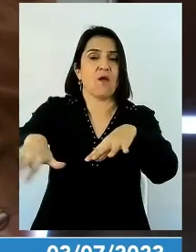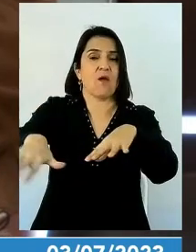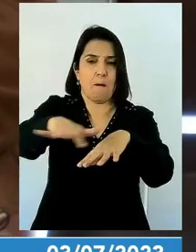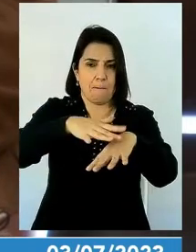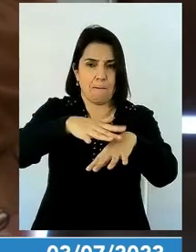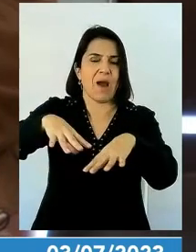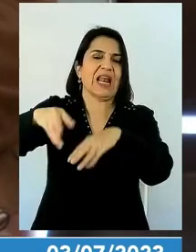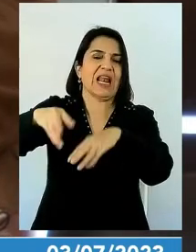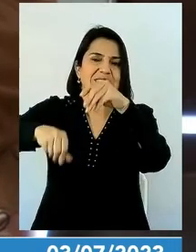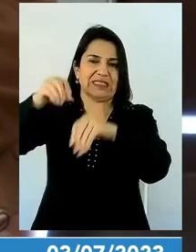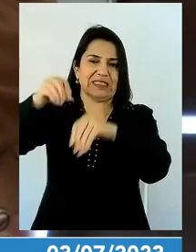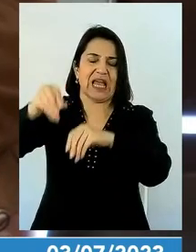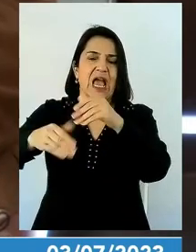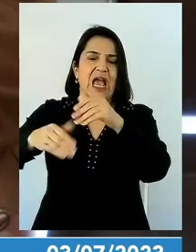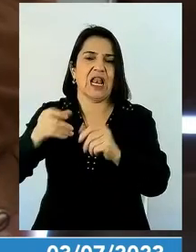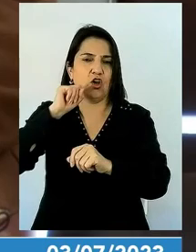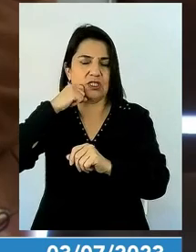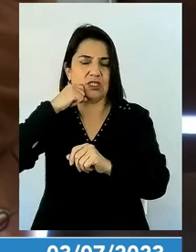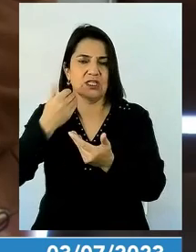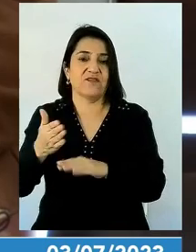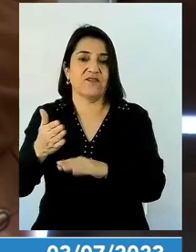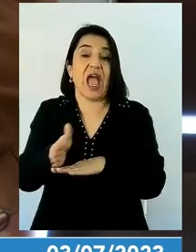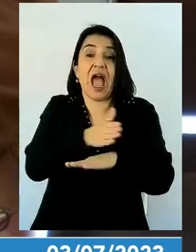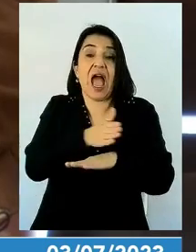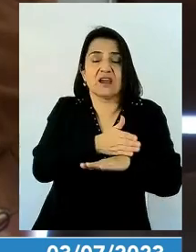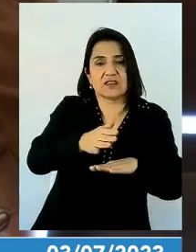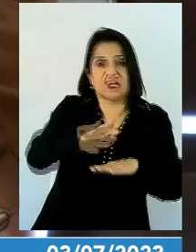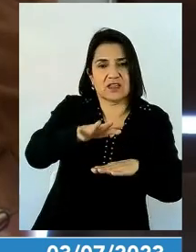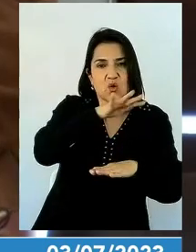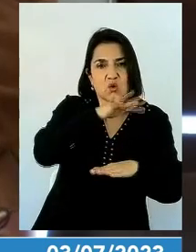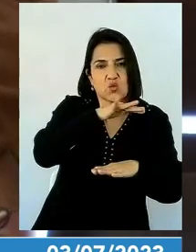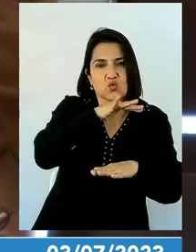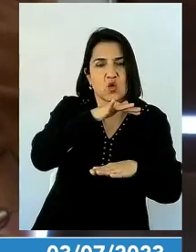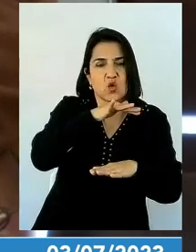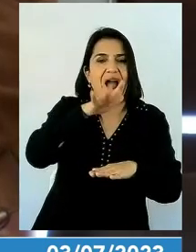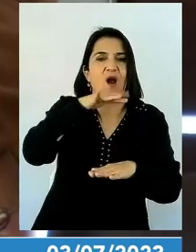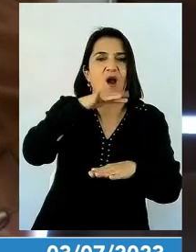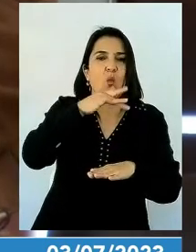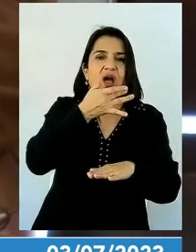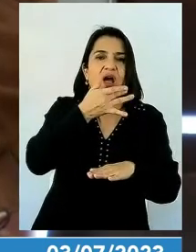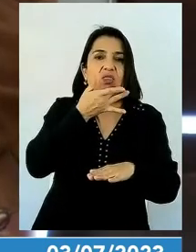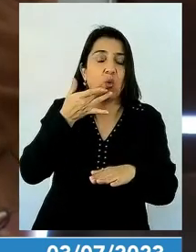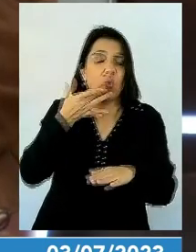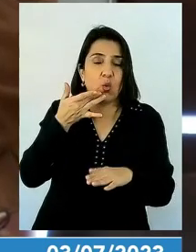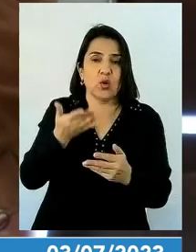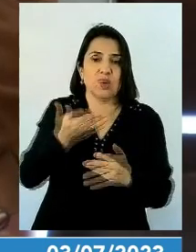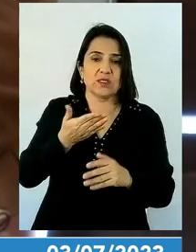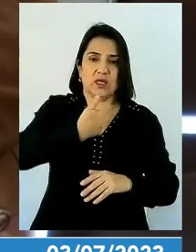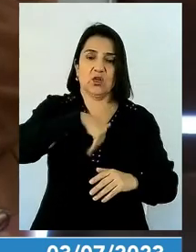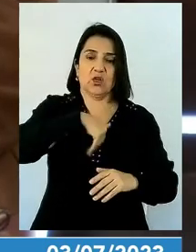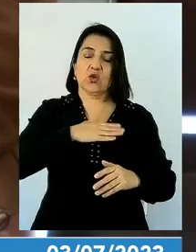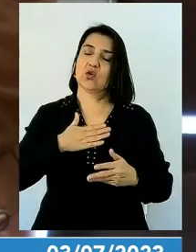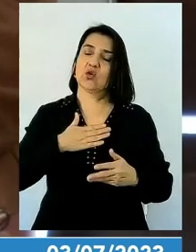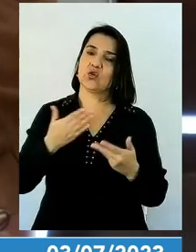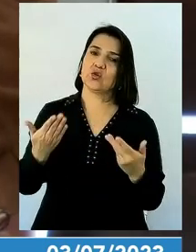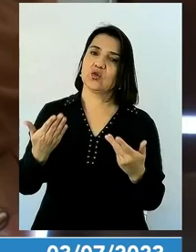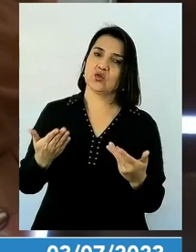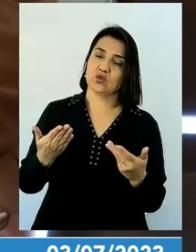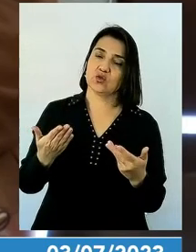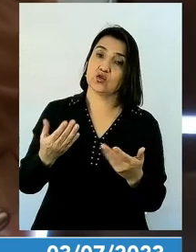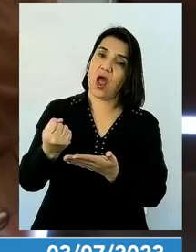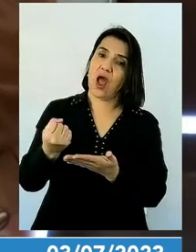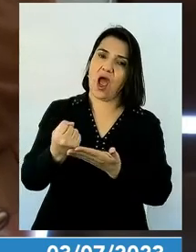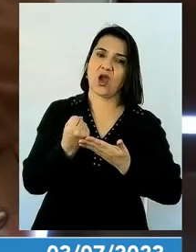se utilizó como agua dulce. Y a nosotros nos sirve mucho y nos juega muy